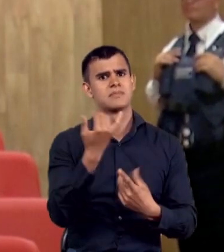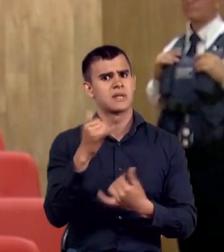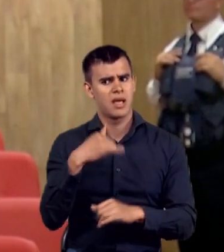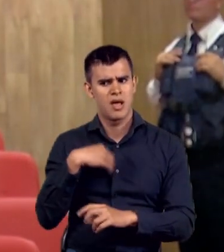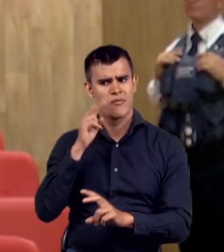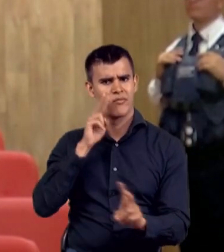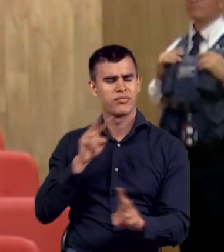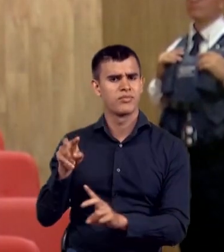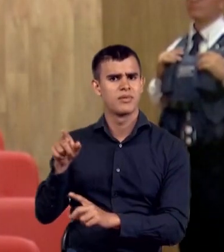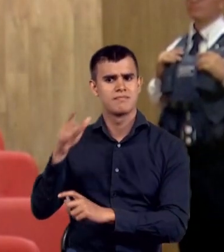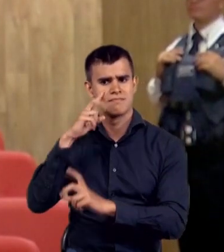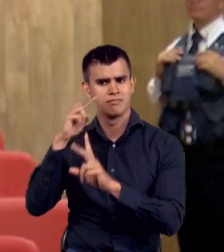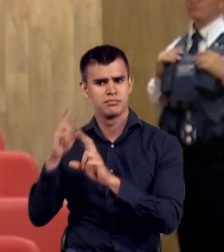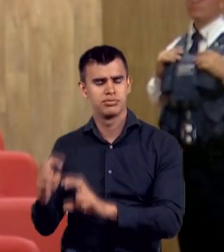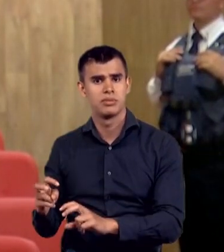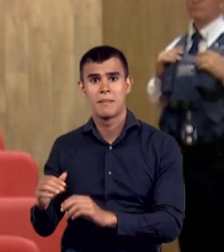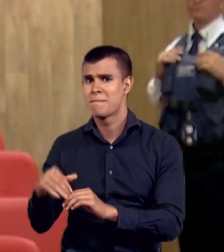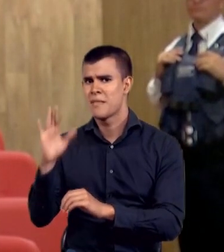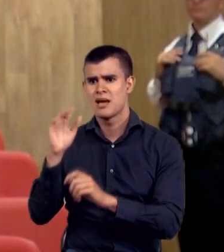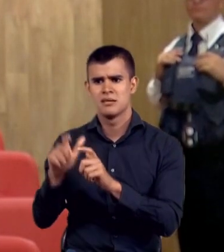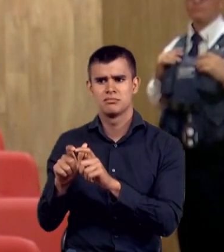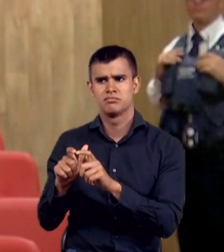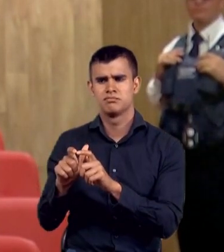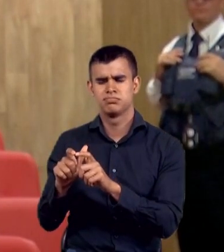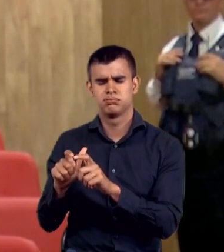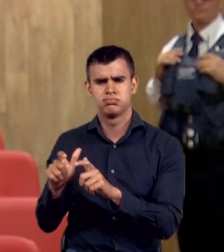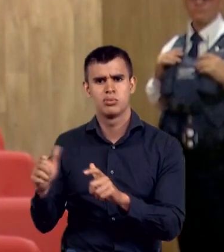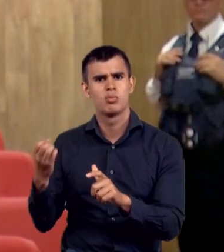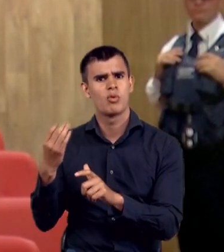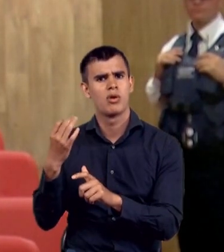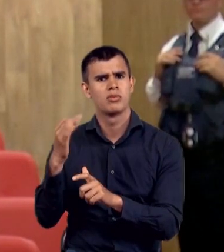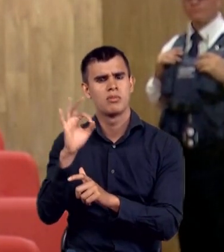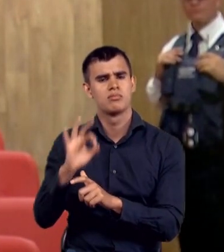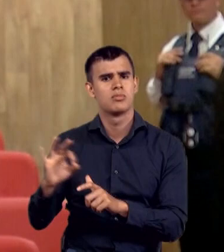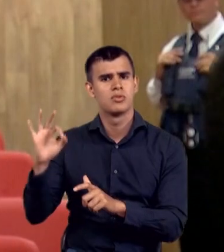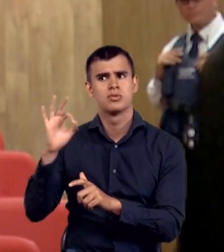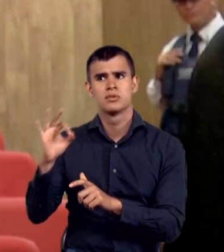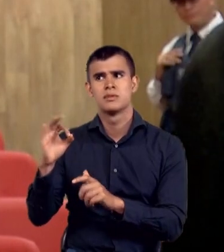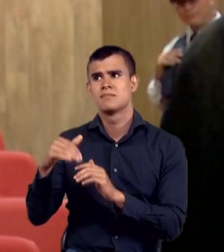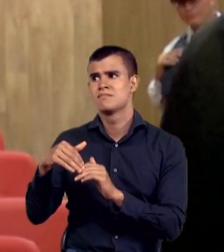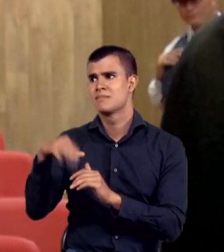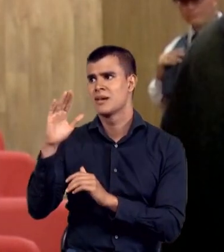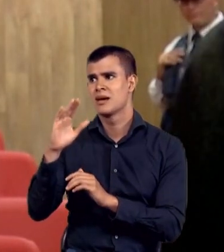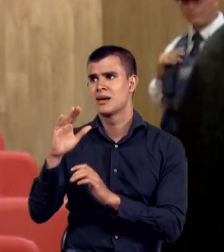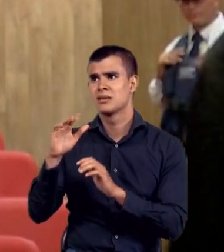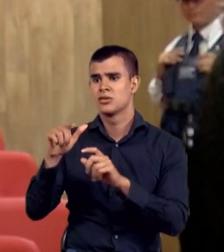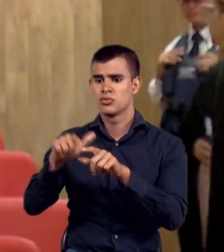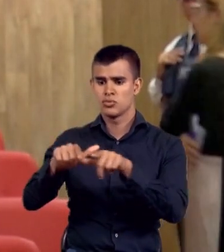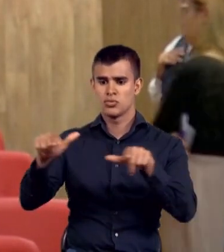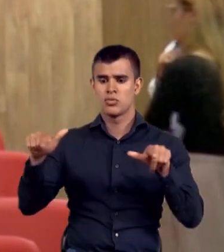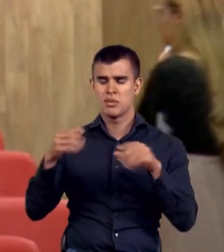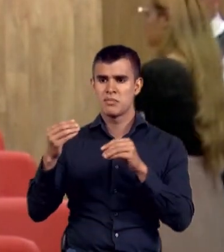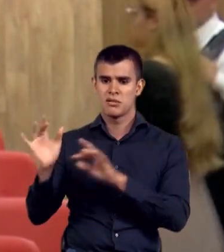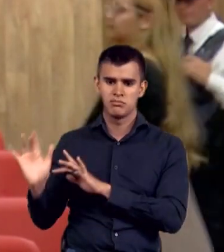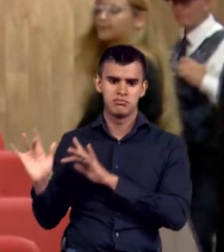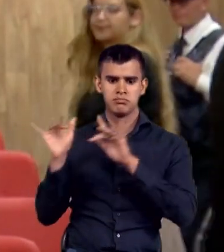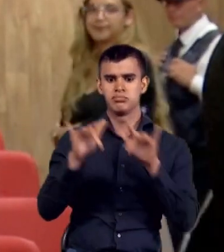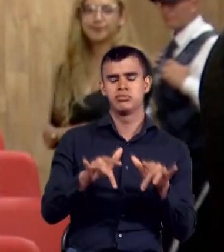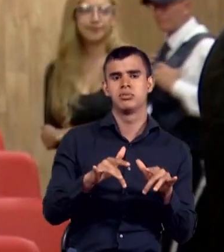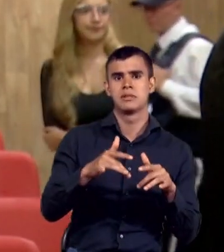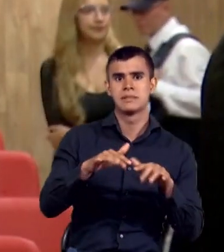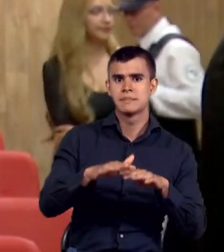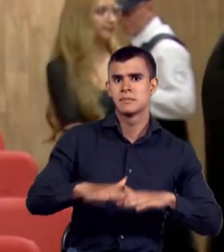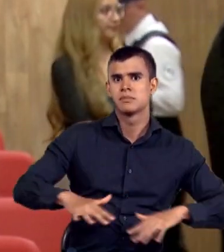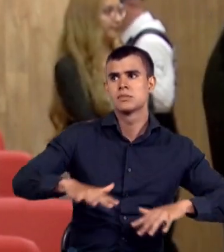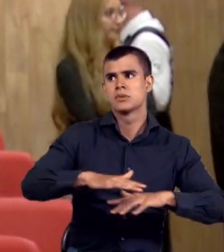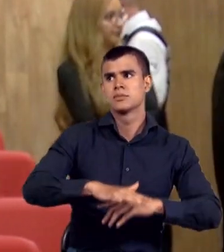ya científicos que dicen que el porcentaje más alto en la formación de un estudiante es el